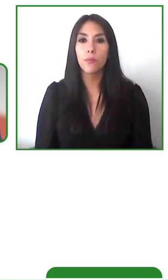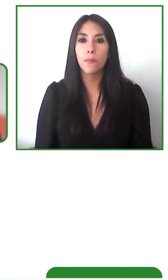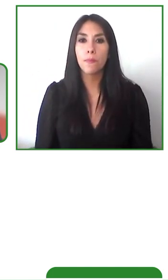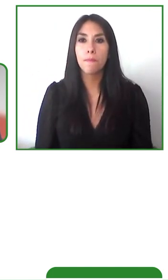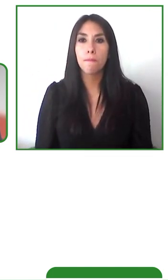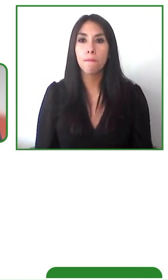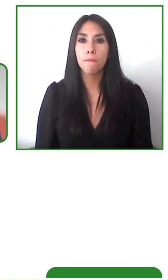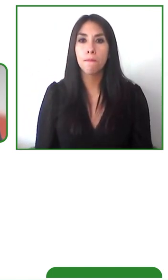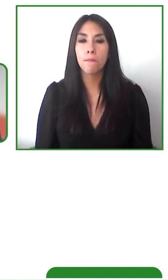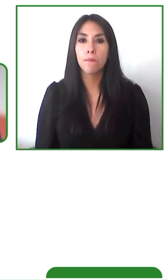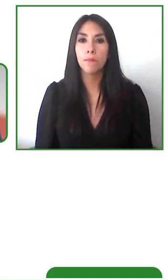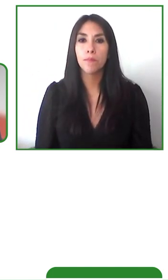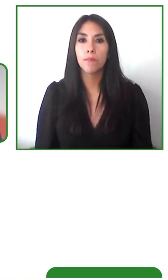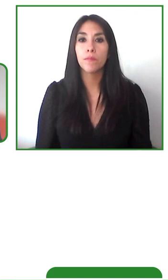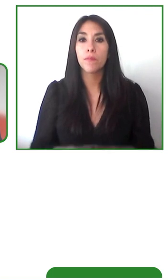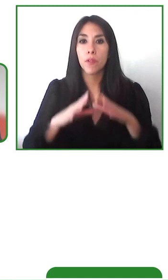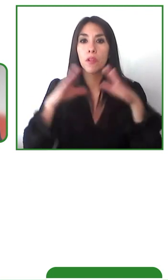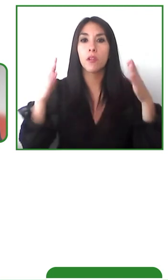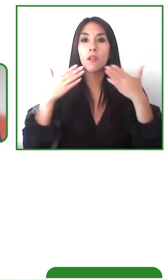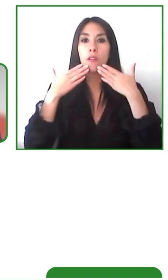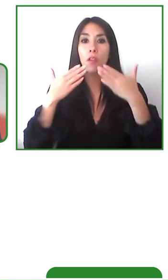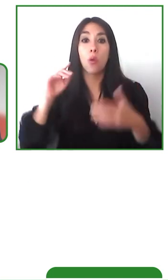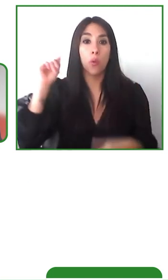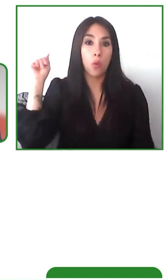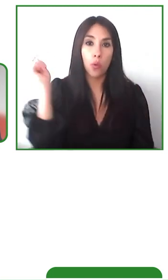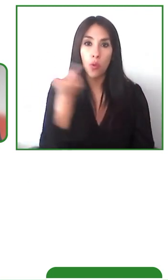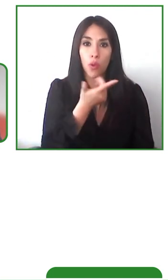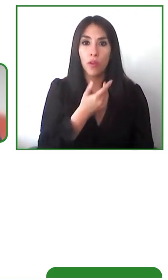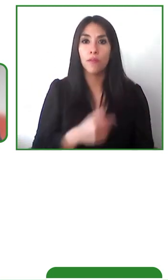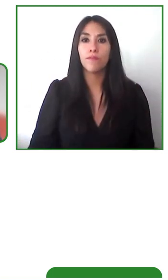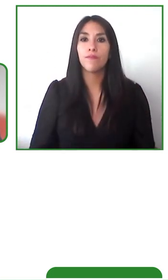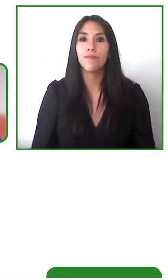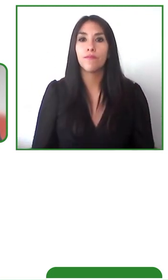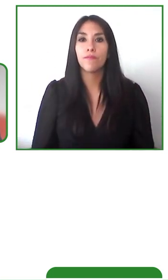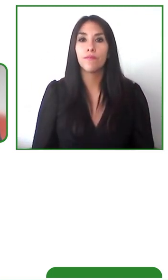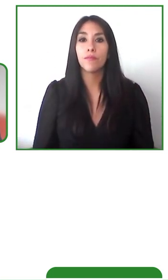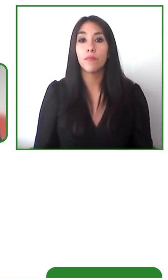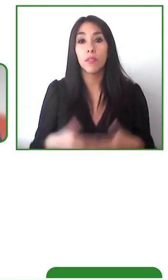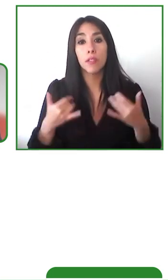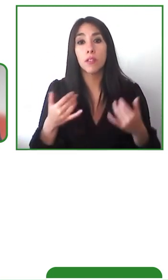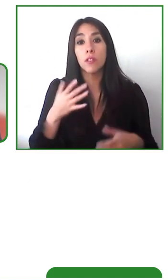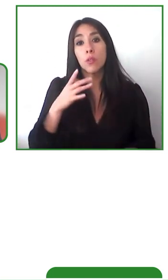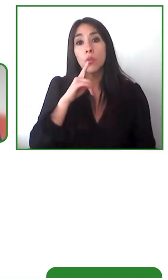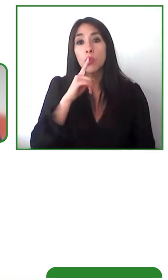Lado del programa, hacemos esto con ustedes, solo por ustedes.